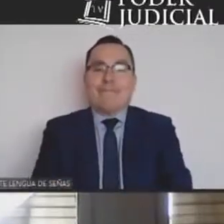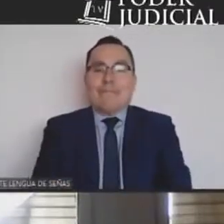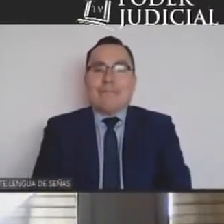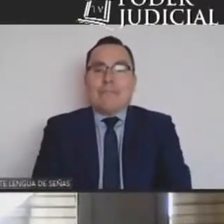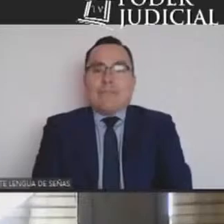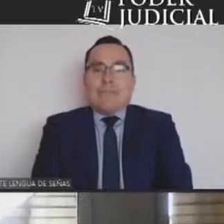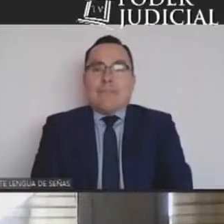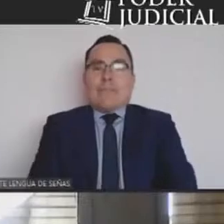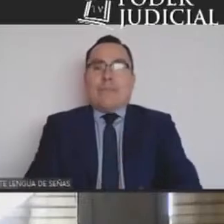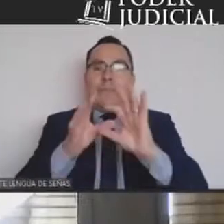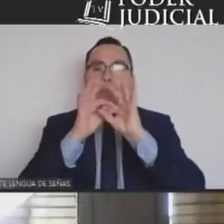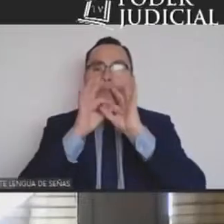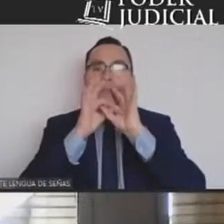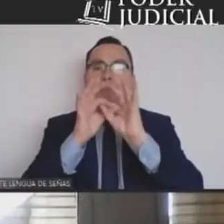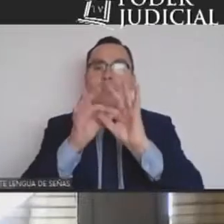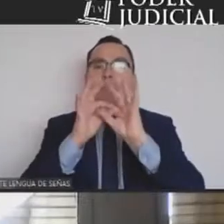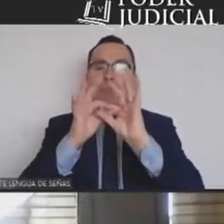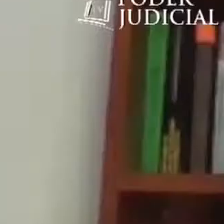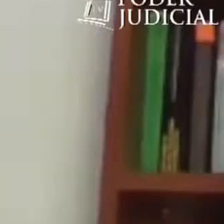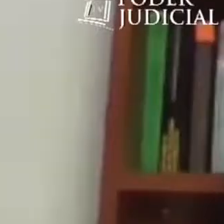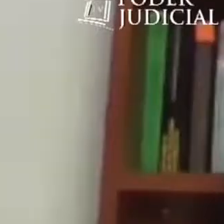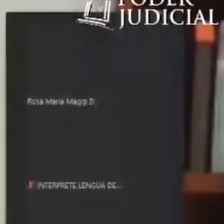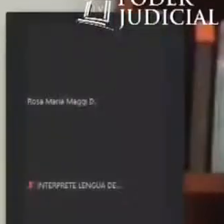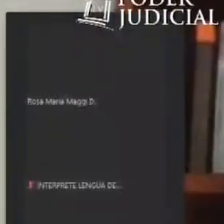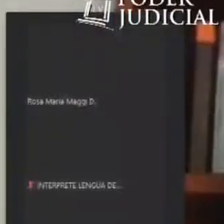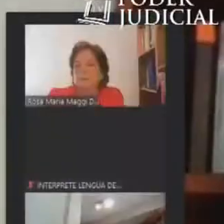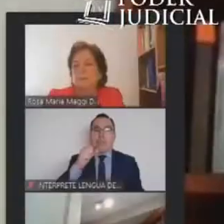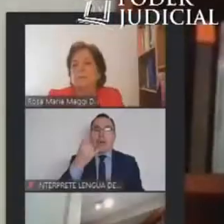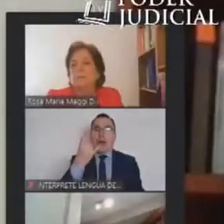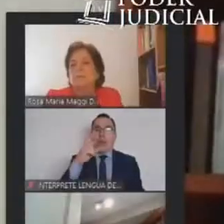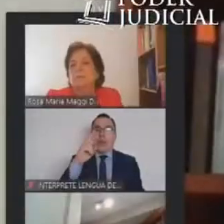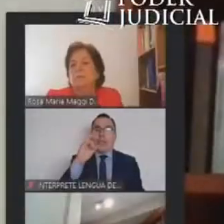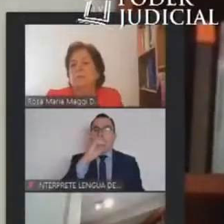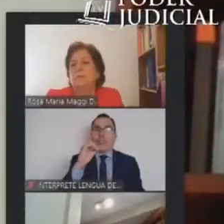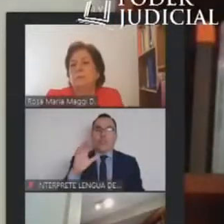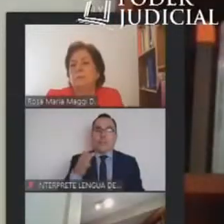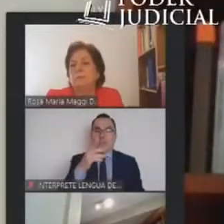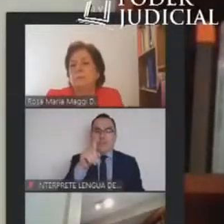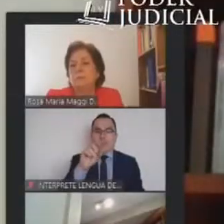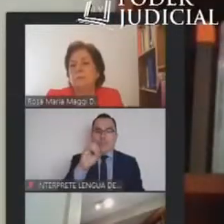Muchas gracias, ministro Mauricio Silva, por su exposición,